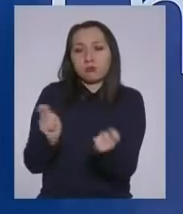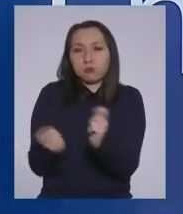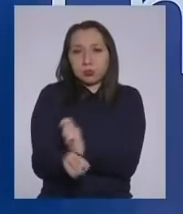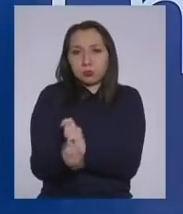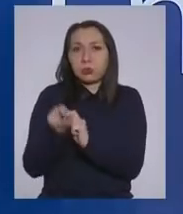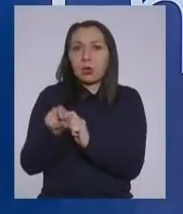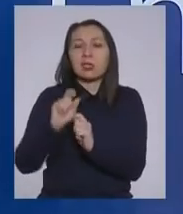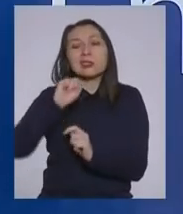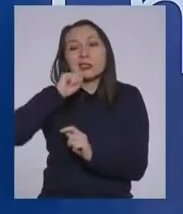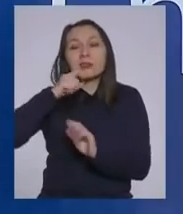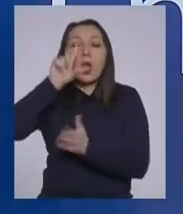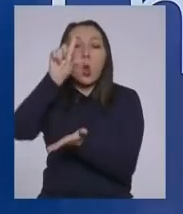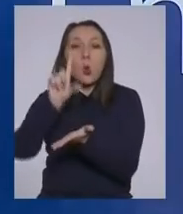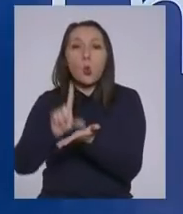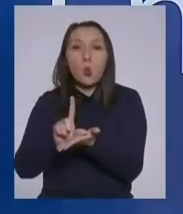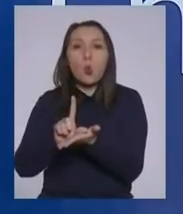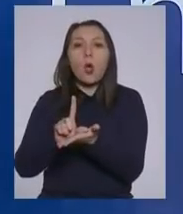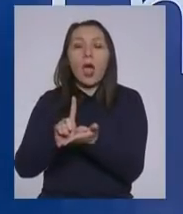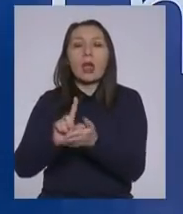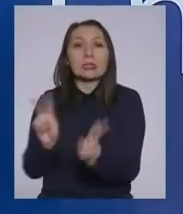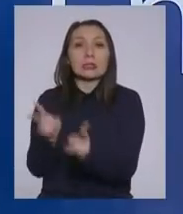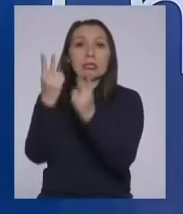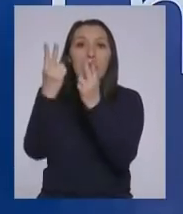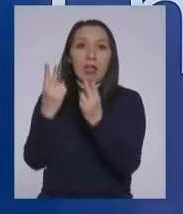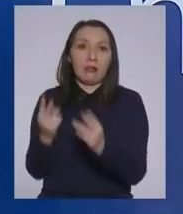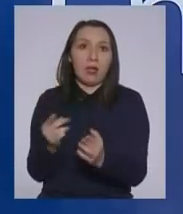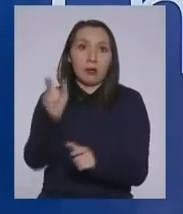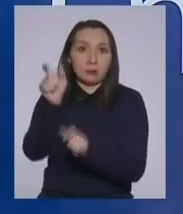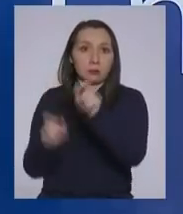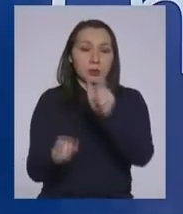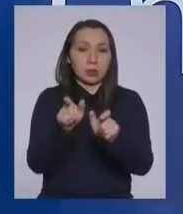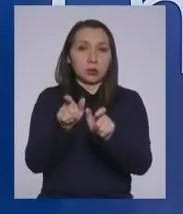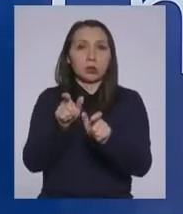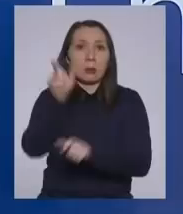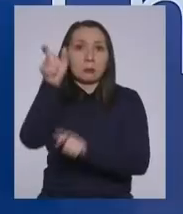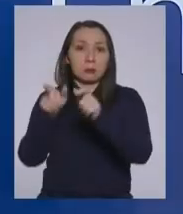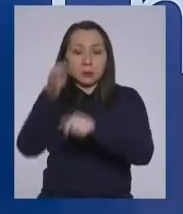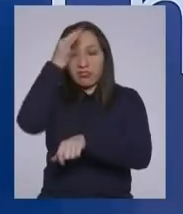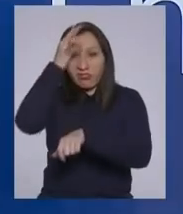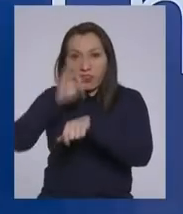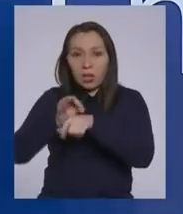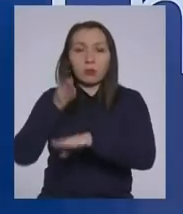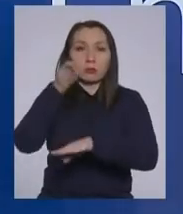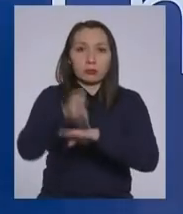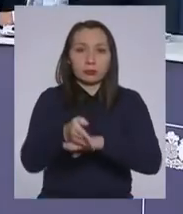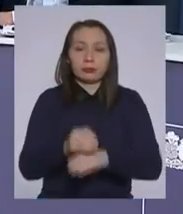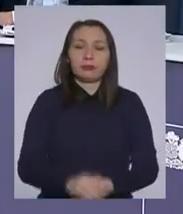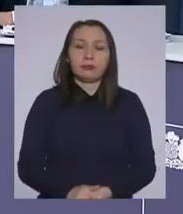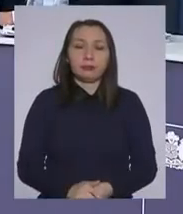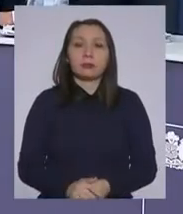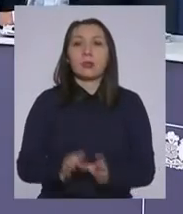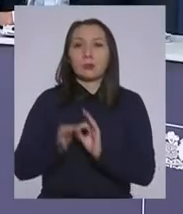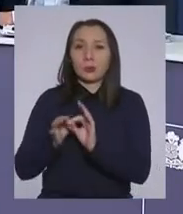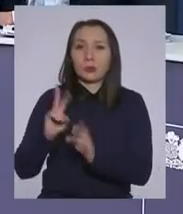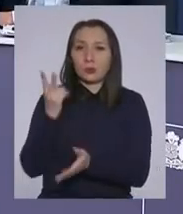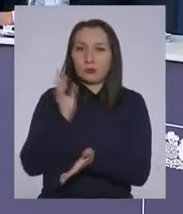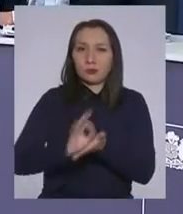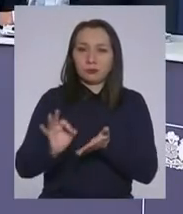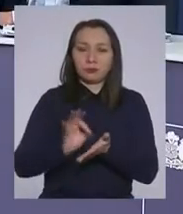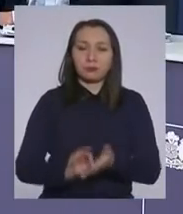transformen eso en un lugar donde se salvan vidas, donde se atienden pacientes. Muchas gracias, subsecretario